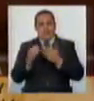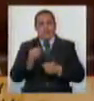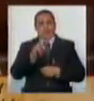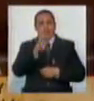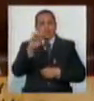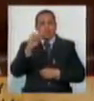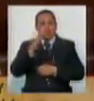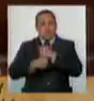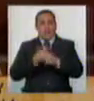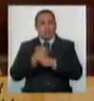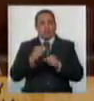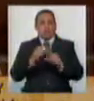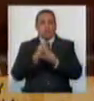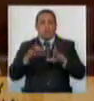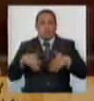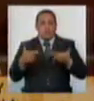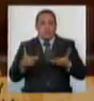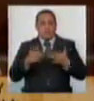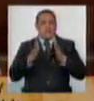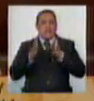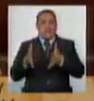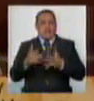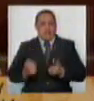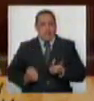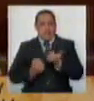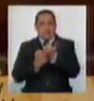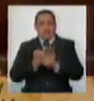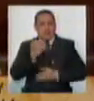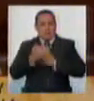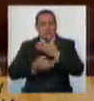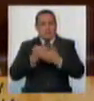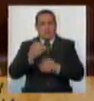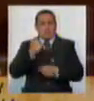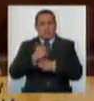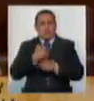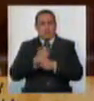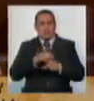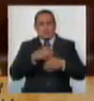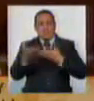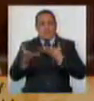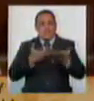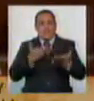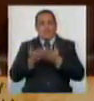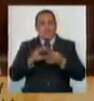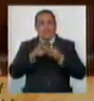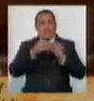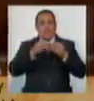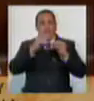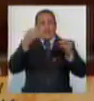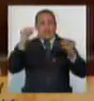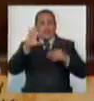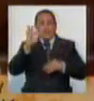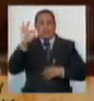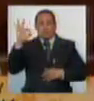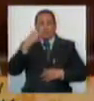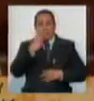bicentenario, no podemos dejar de impulsar la explotación y distribución de la energía que mueve nuestro transporte y que potencia